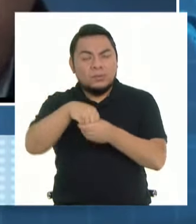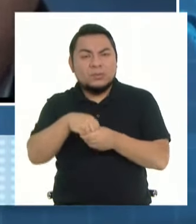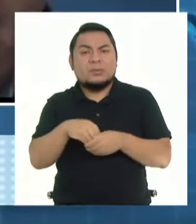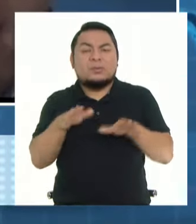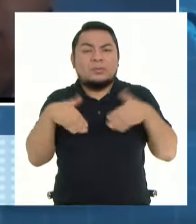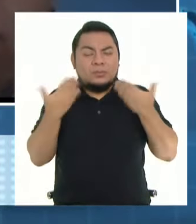y poderla poner en la discusión pública y concluyo con el Gabinete de Desarrollo Rural. Nunca hubo la voluntad de poder abordar el tema